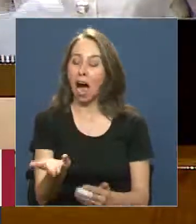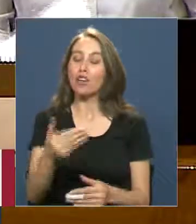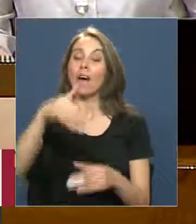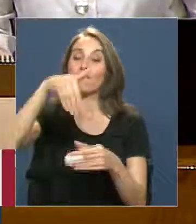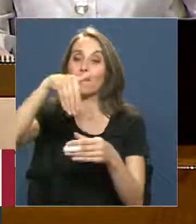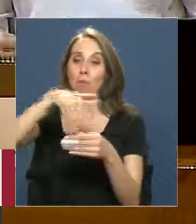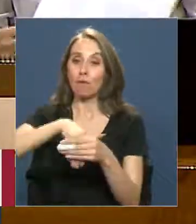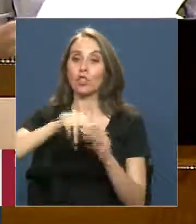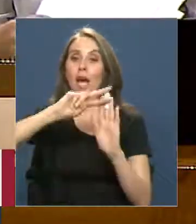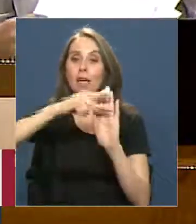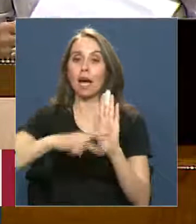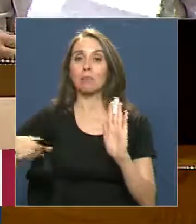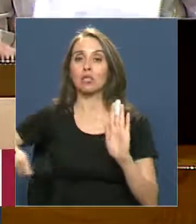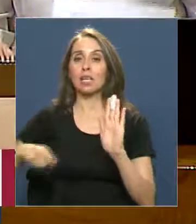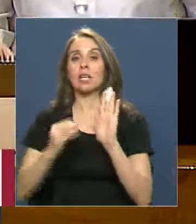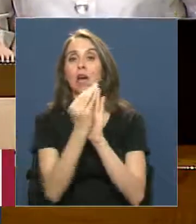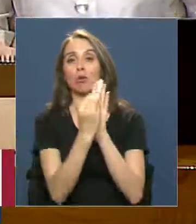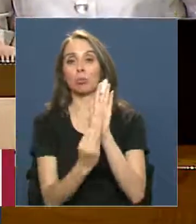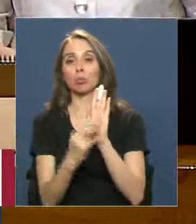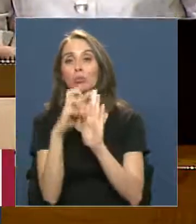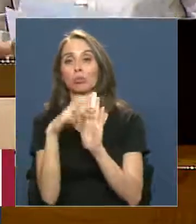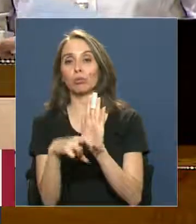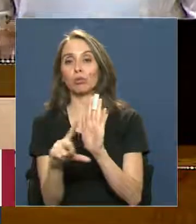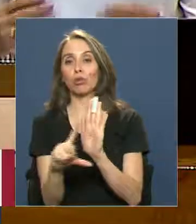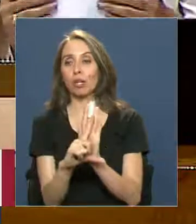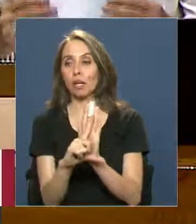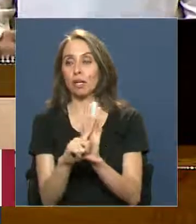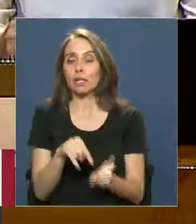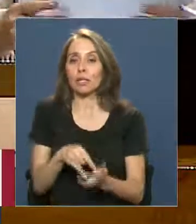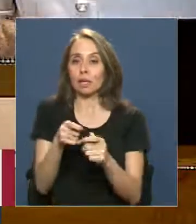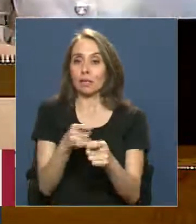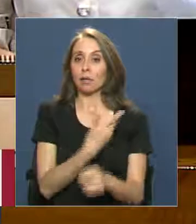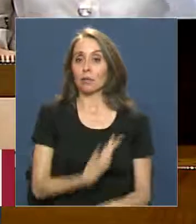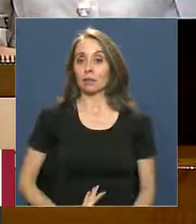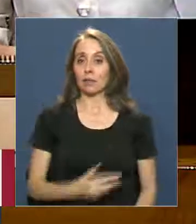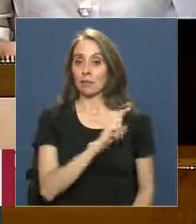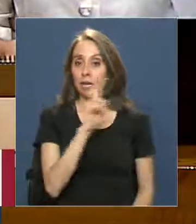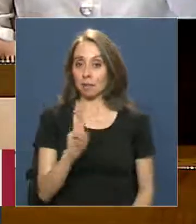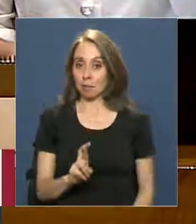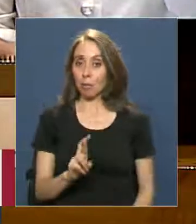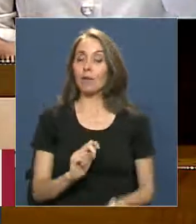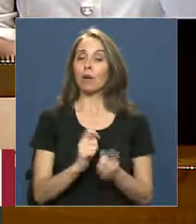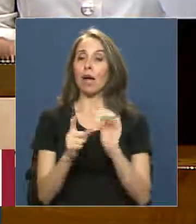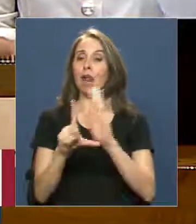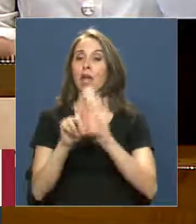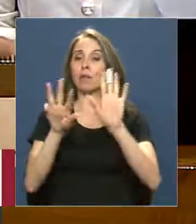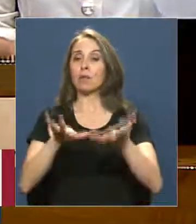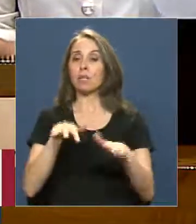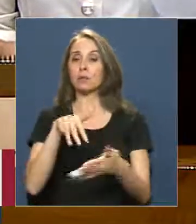modificaciones incorporadas por el Senado en el proyecto de ley iniciado en mensaje que modifica la ley número